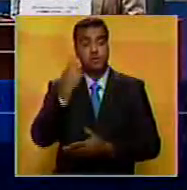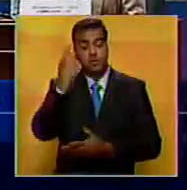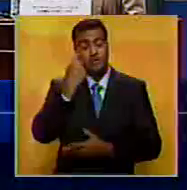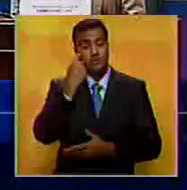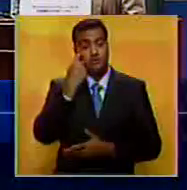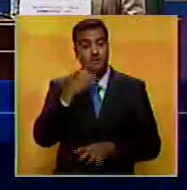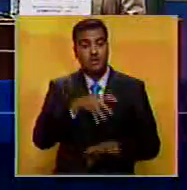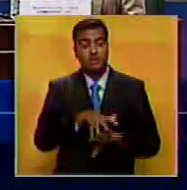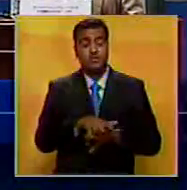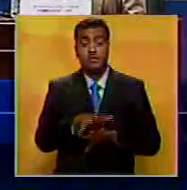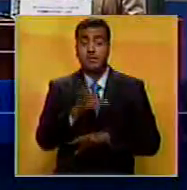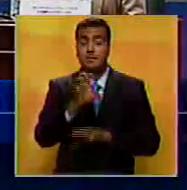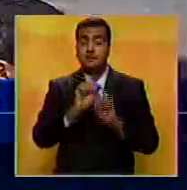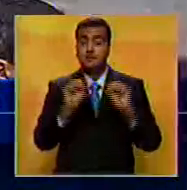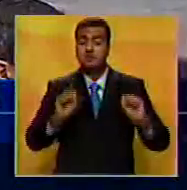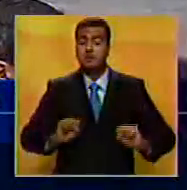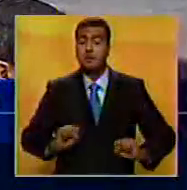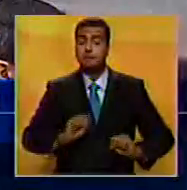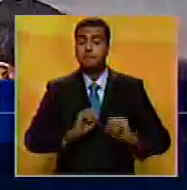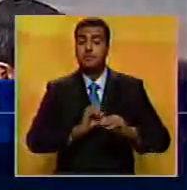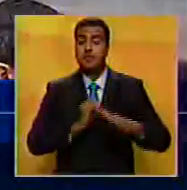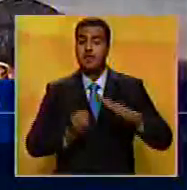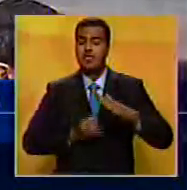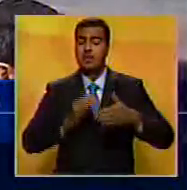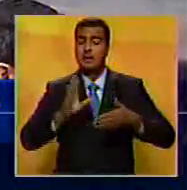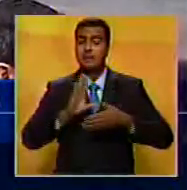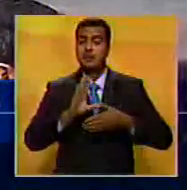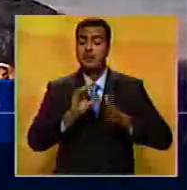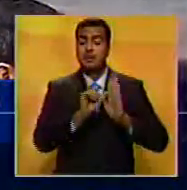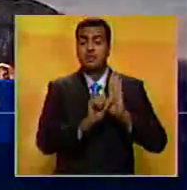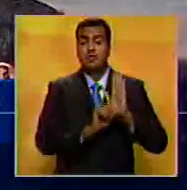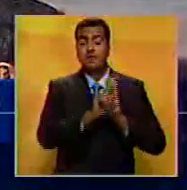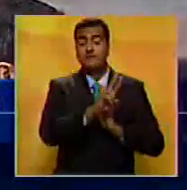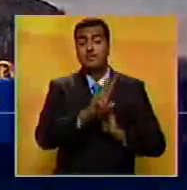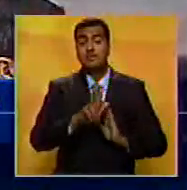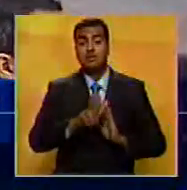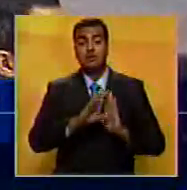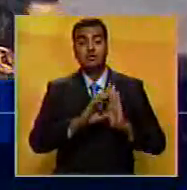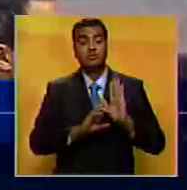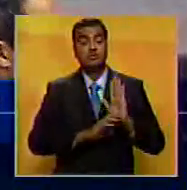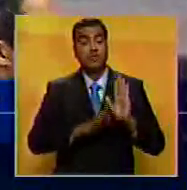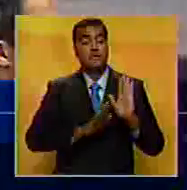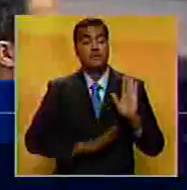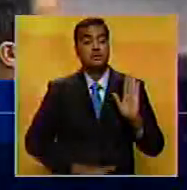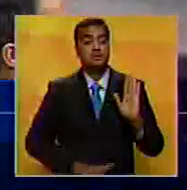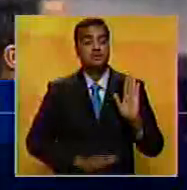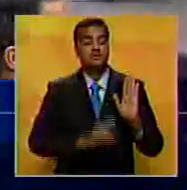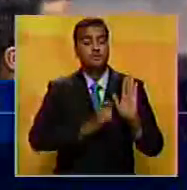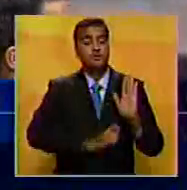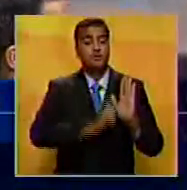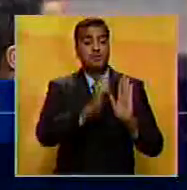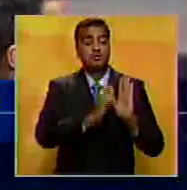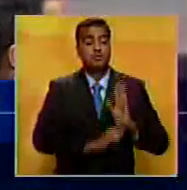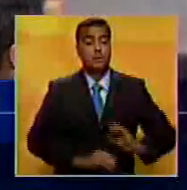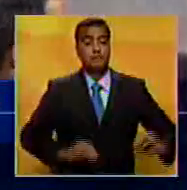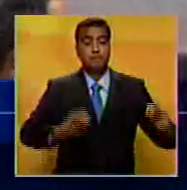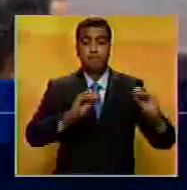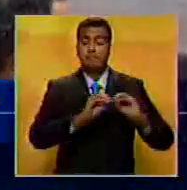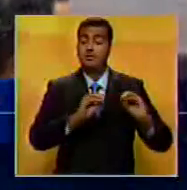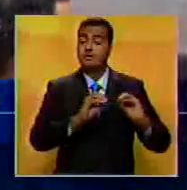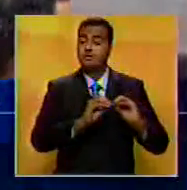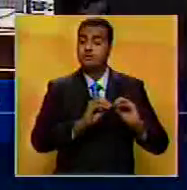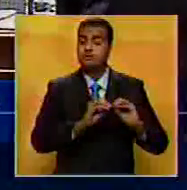la integración del país en el sistema interamericano se basa en el artículo 23 de la Carta, el cual establece que los tratados, pactos y